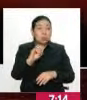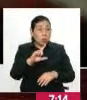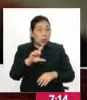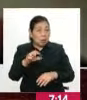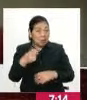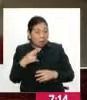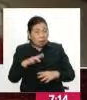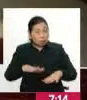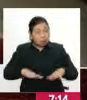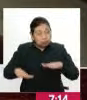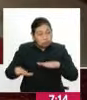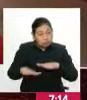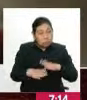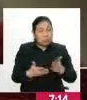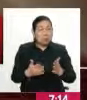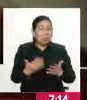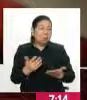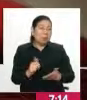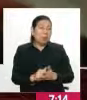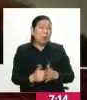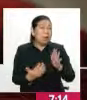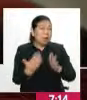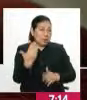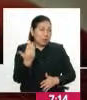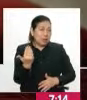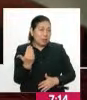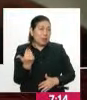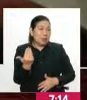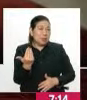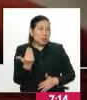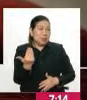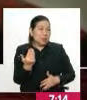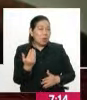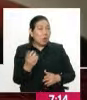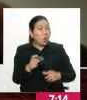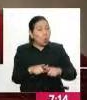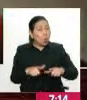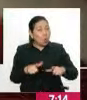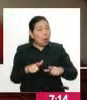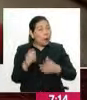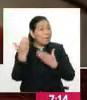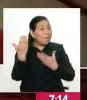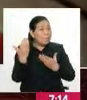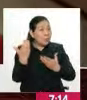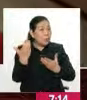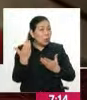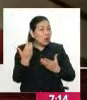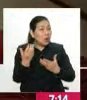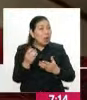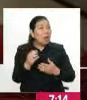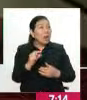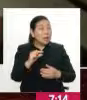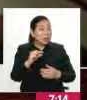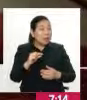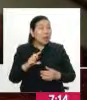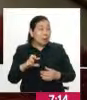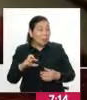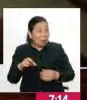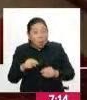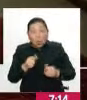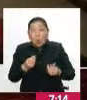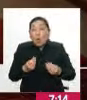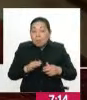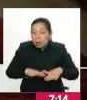estudios de suelos. Son alrededor de 15 áreas urbanas de Piura para los cuales el IGP ha hecho estudios de